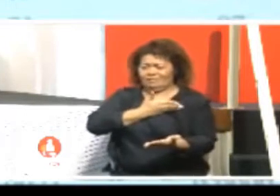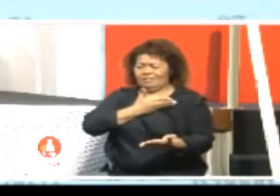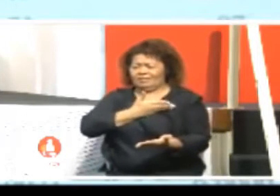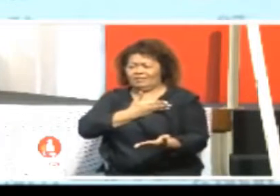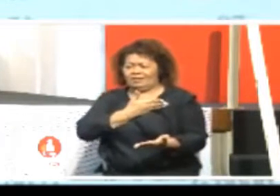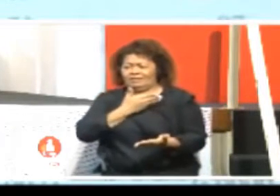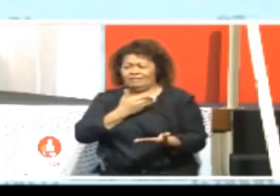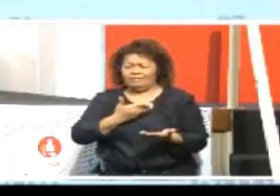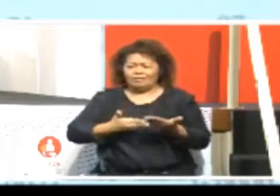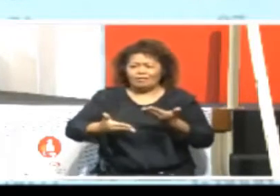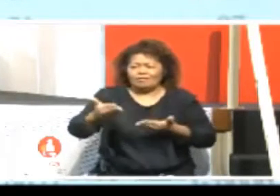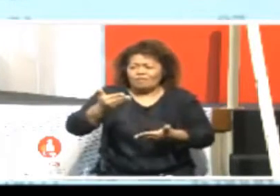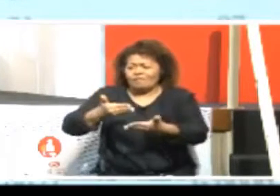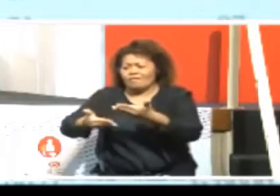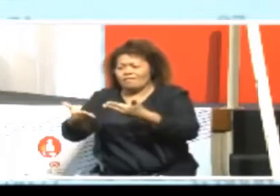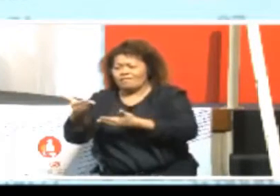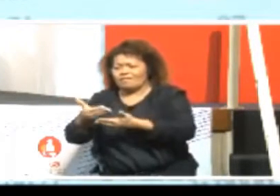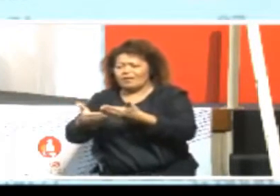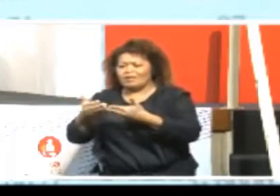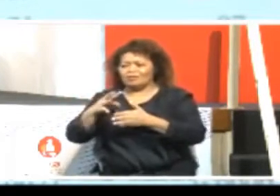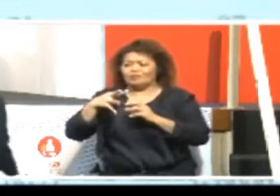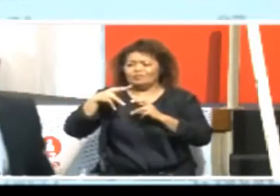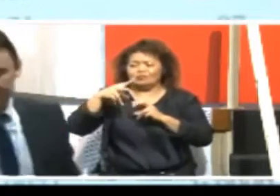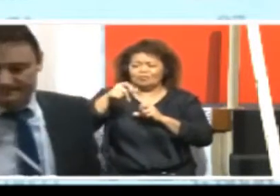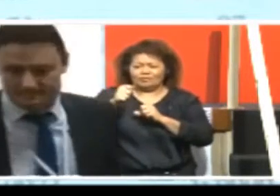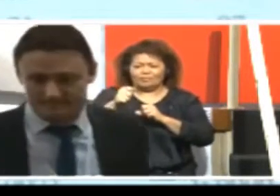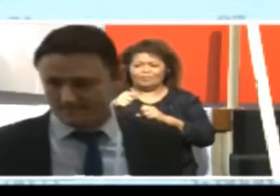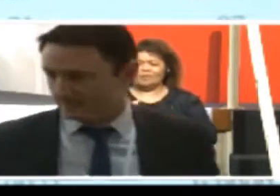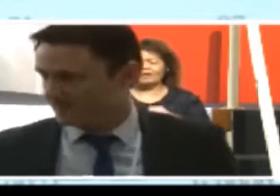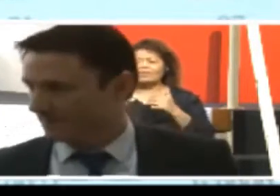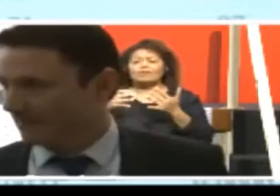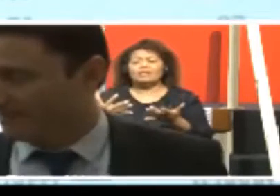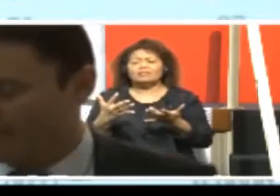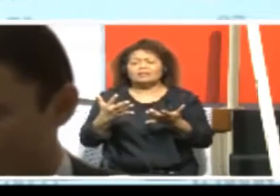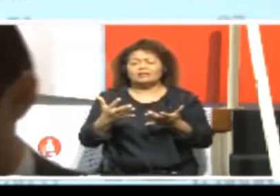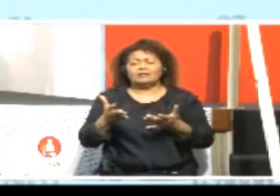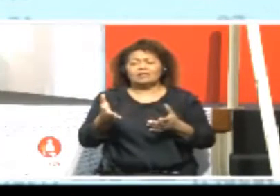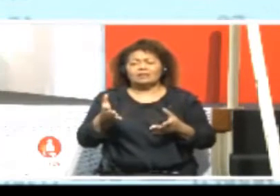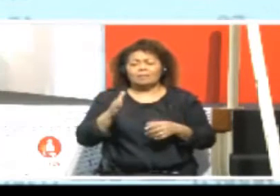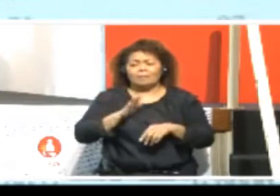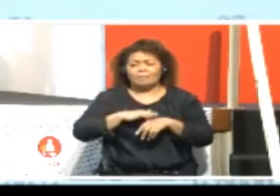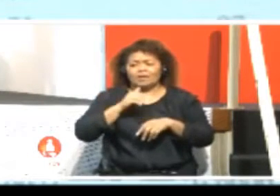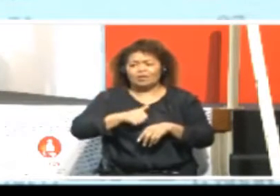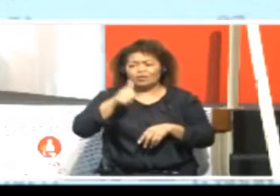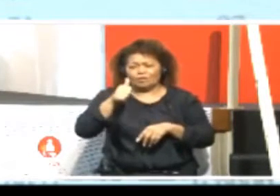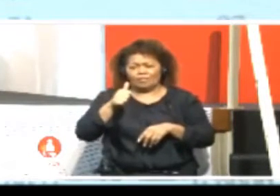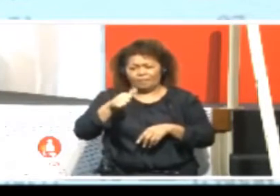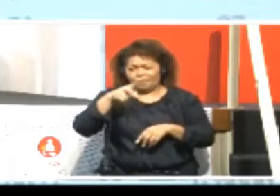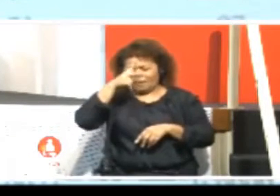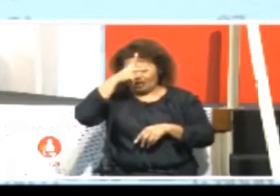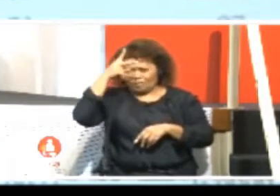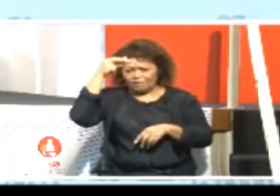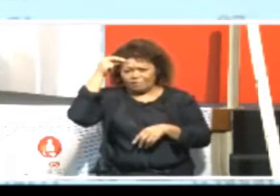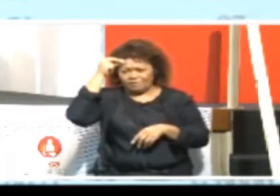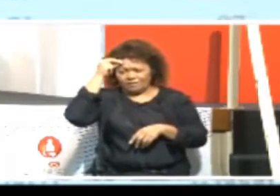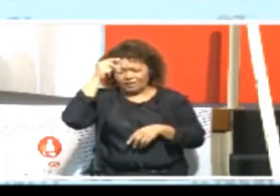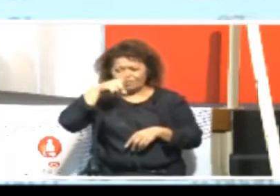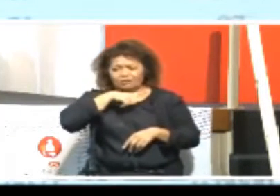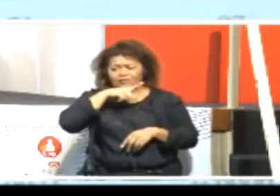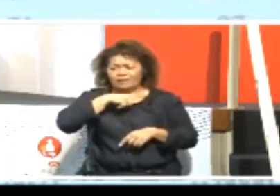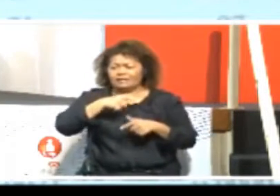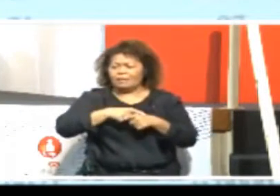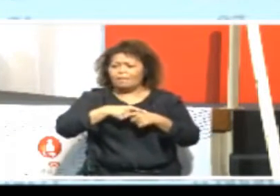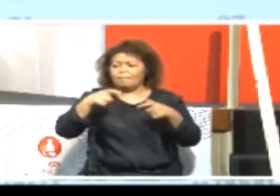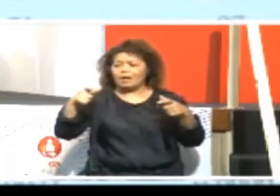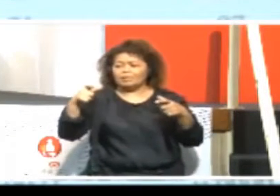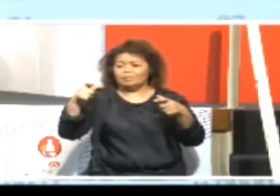de mirar. ¿Cuáles fueron las variables que influyeron en que un alcalde o un municipio obtenga más convenios? La variable que fue significante en